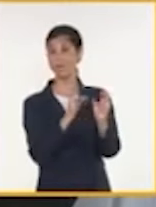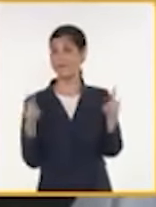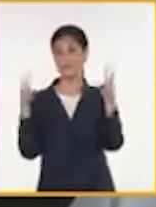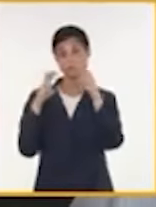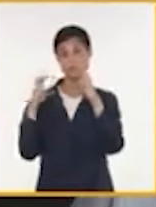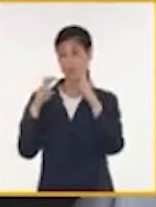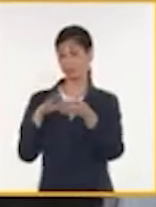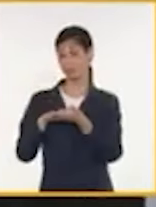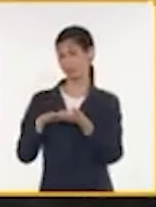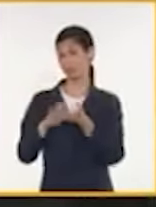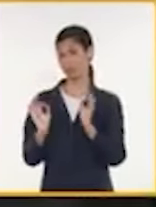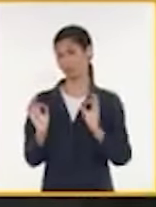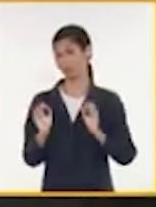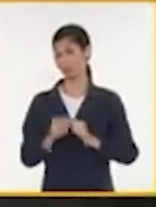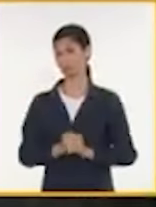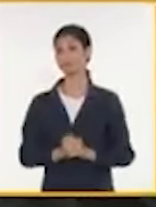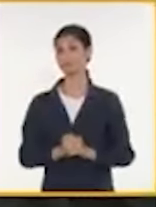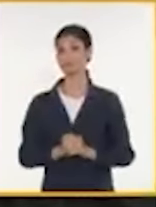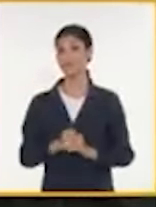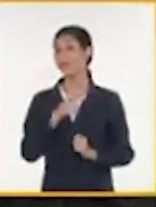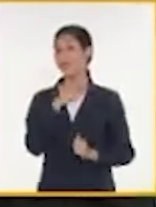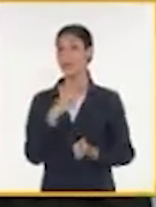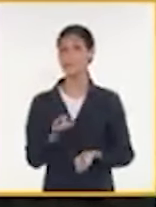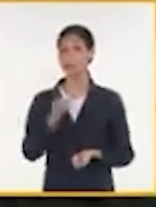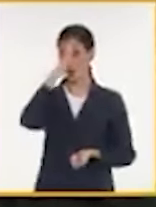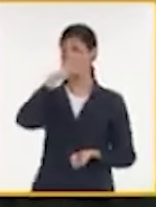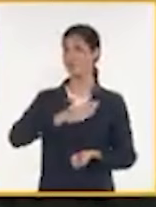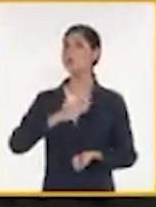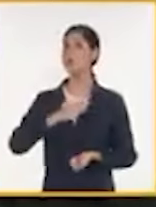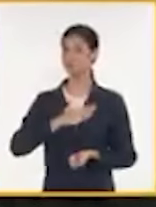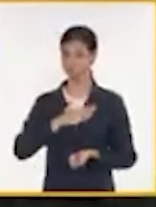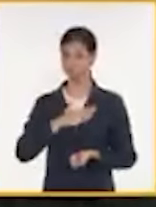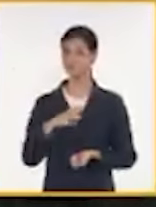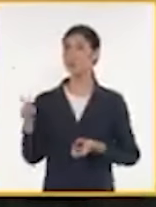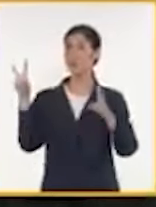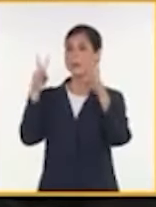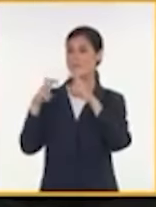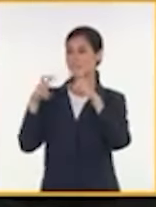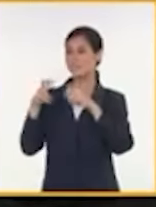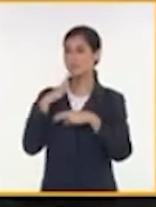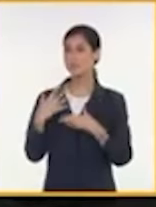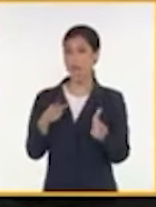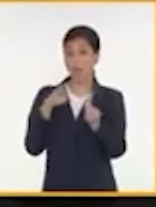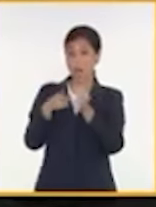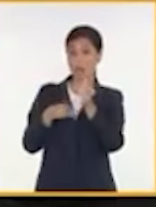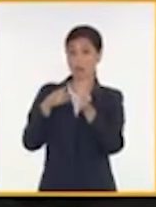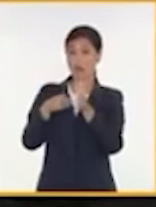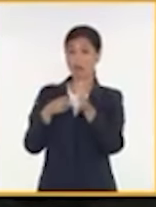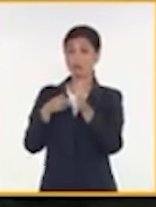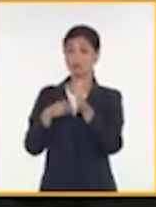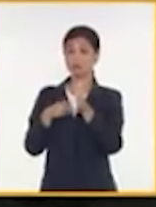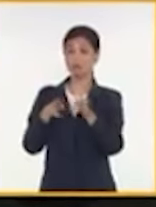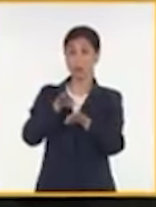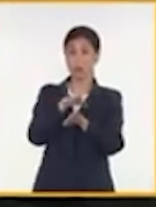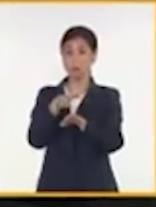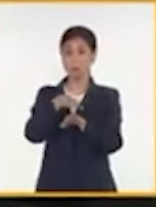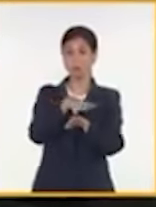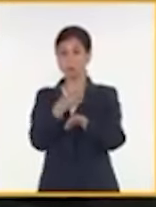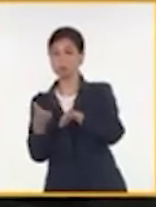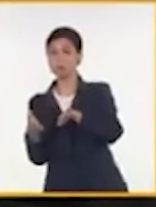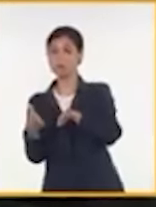las autoridades cubanas investigaron Igualmente el descarrilamiento intencional de un tren de carga procedente de la terminal de